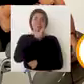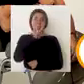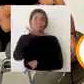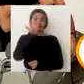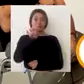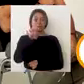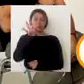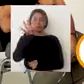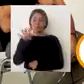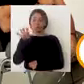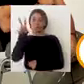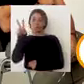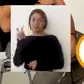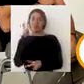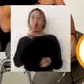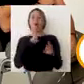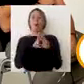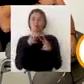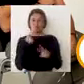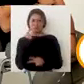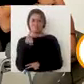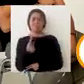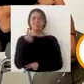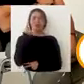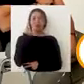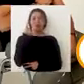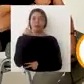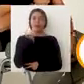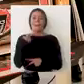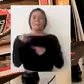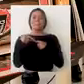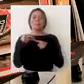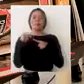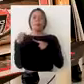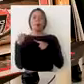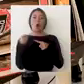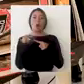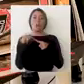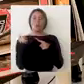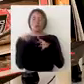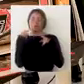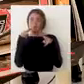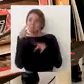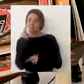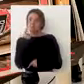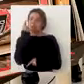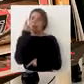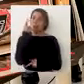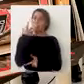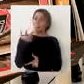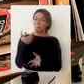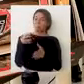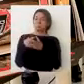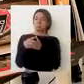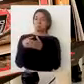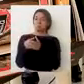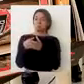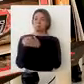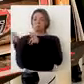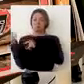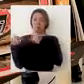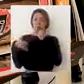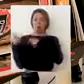1997 conocí yo los juegos de rol por parte de un primo. Y cuando llegué aquí a Pereira, fue